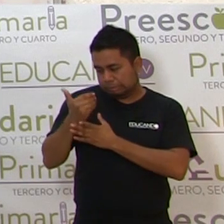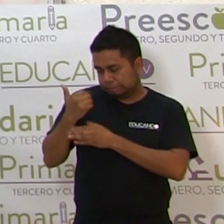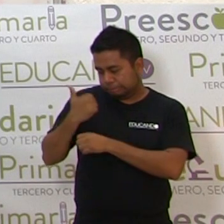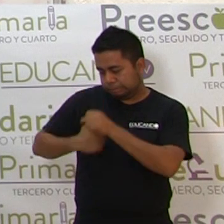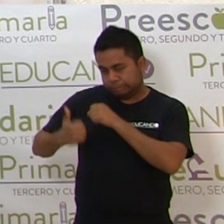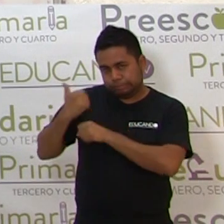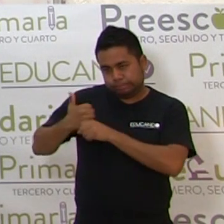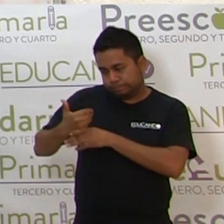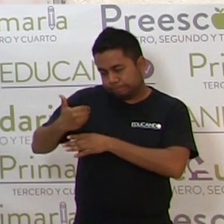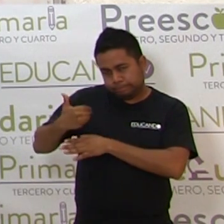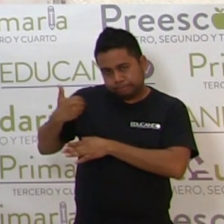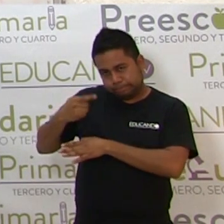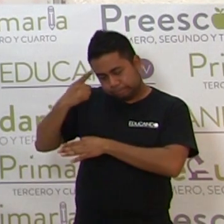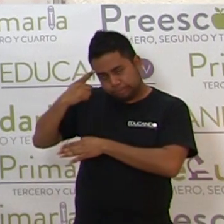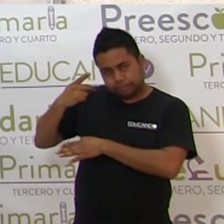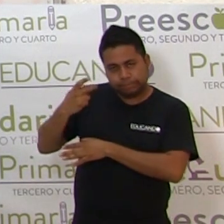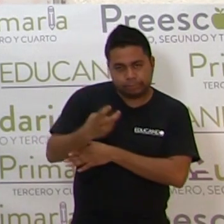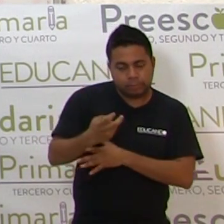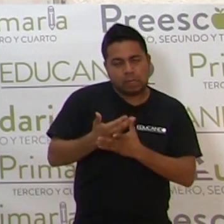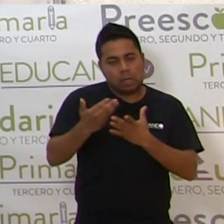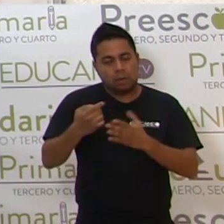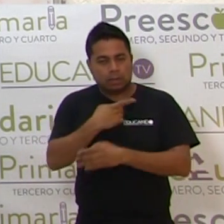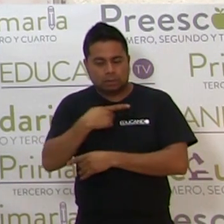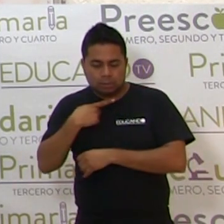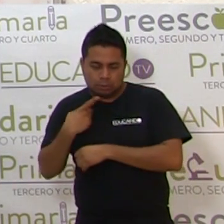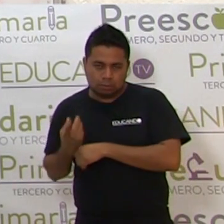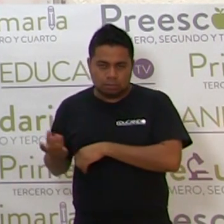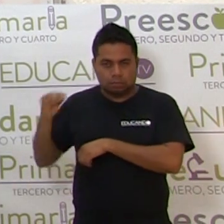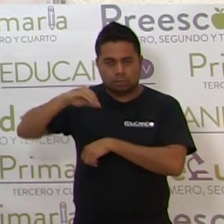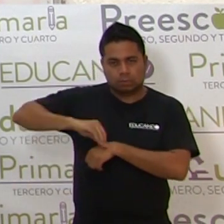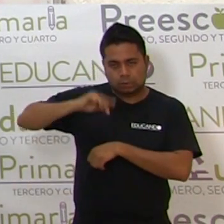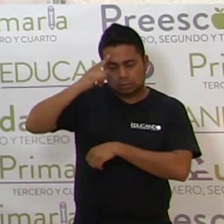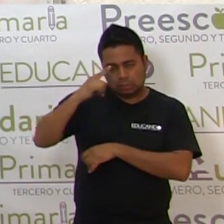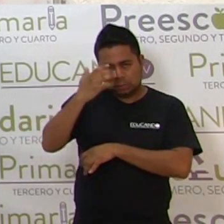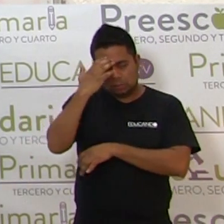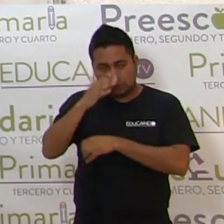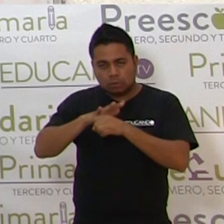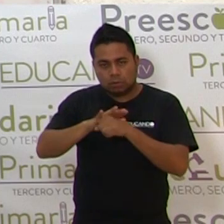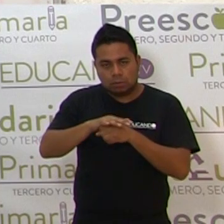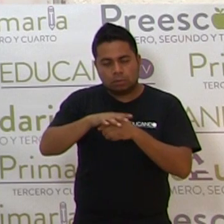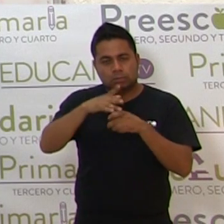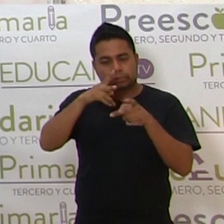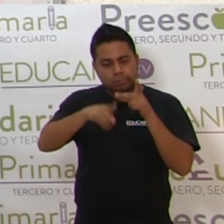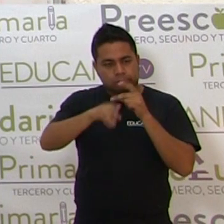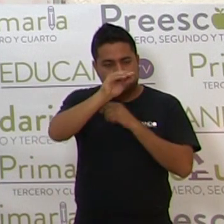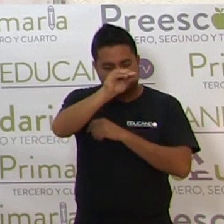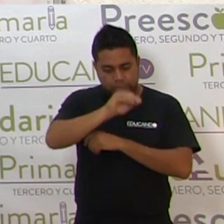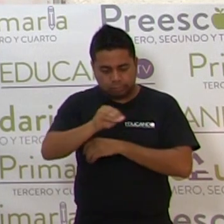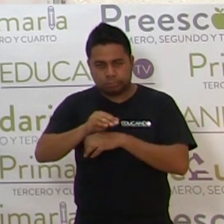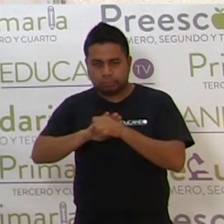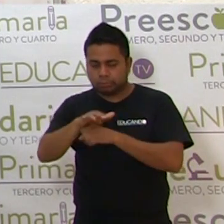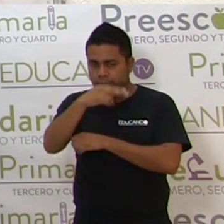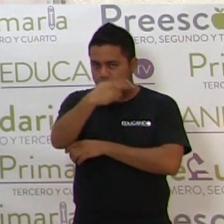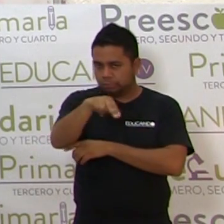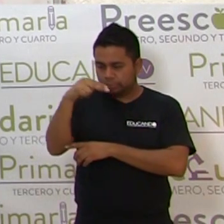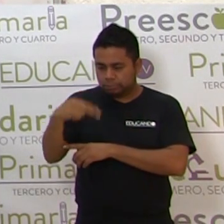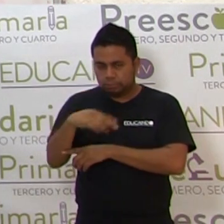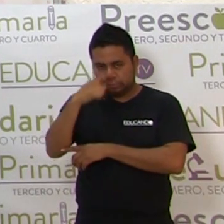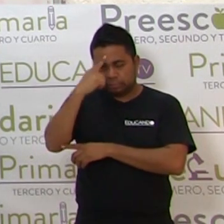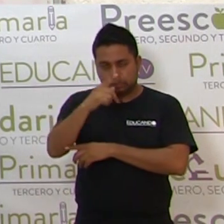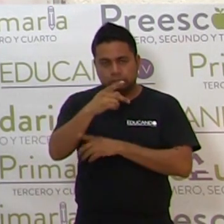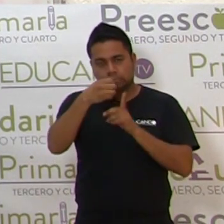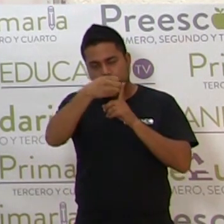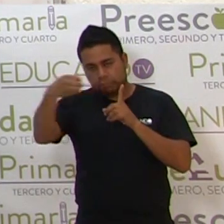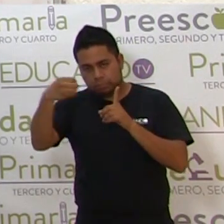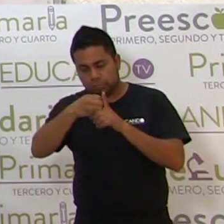anteriores. Para ello lo tenemos que reafirmar para conocer la clasificación y nombre de cada uno de los